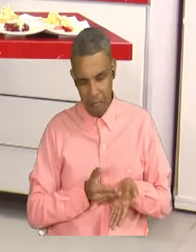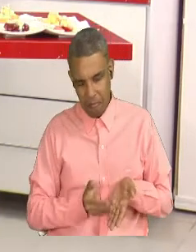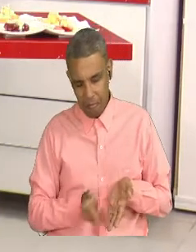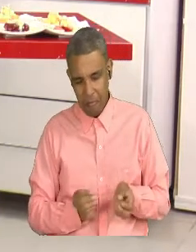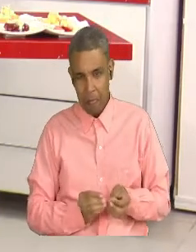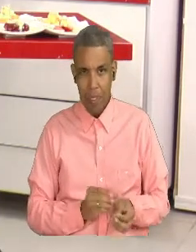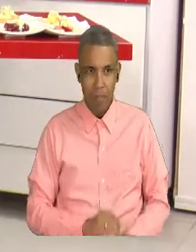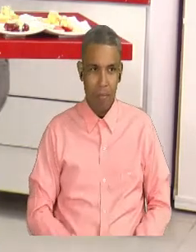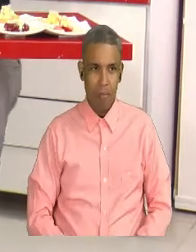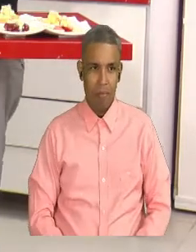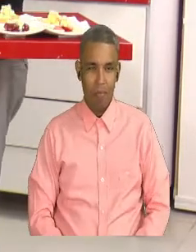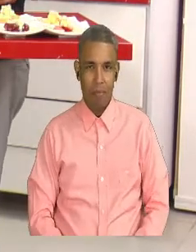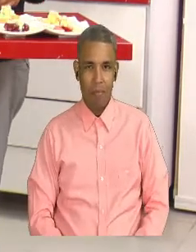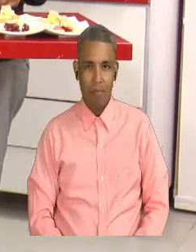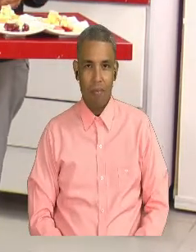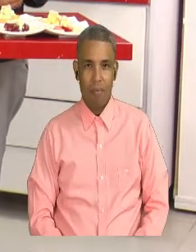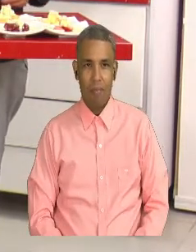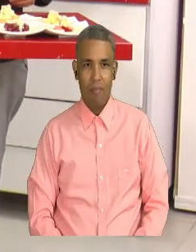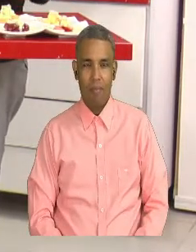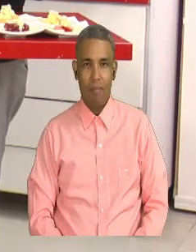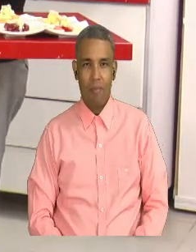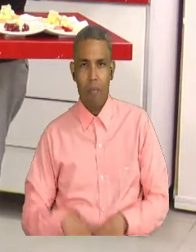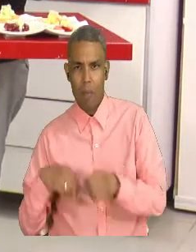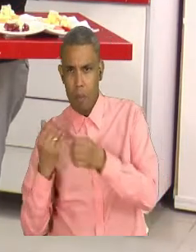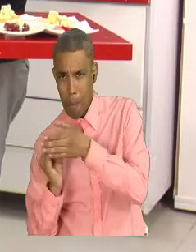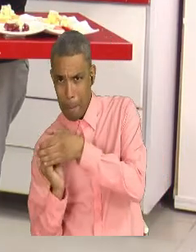Permítame, yo cojo también uno.